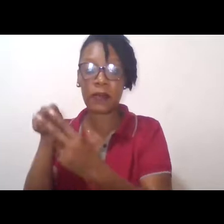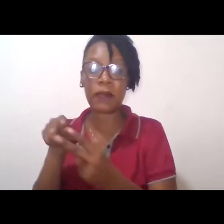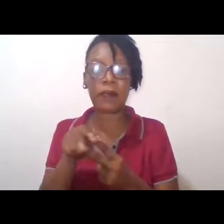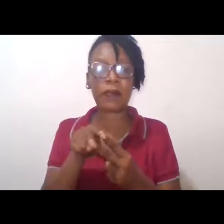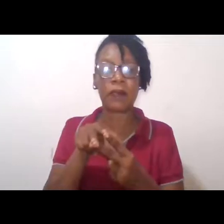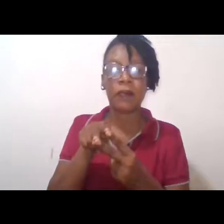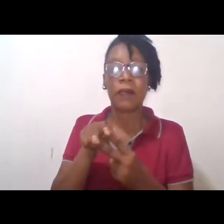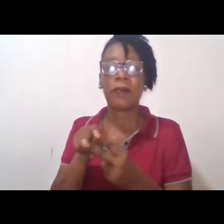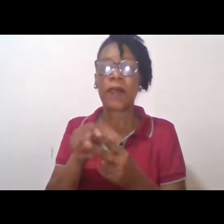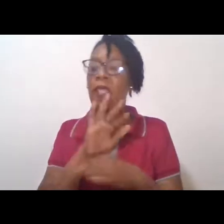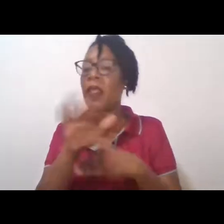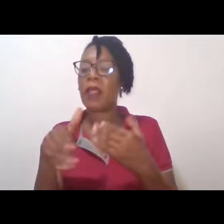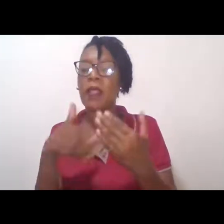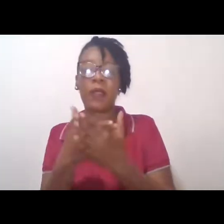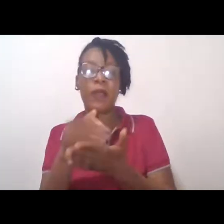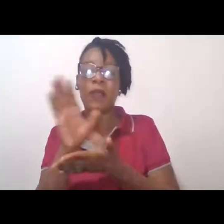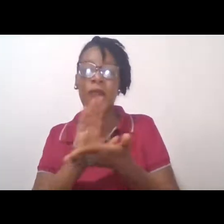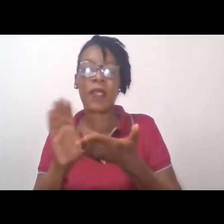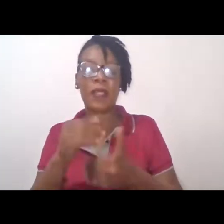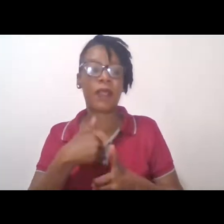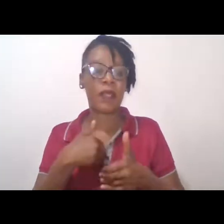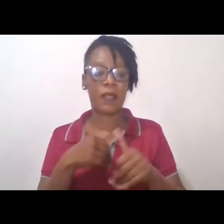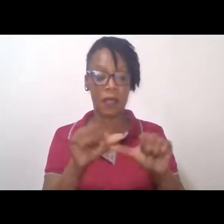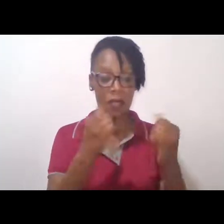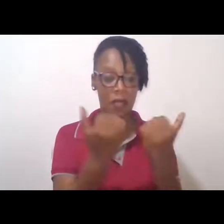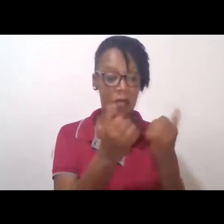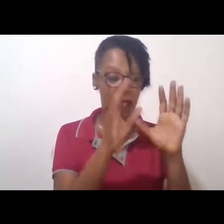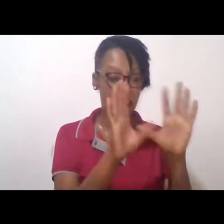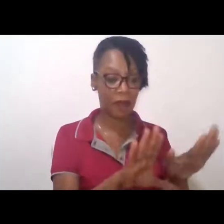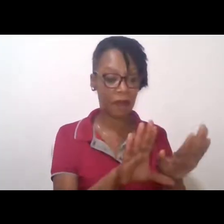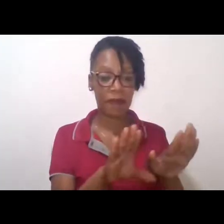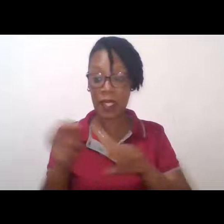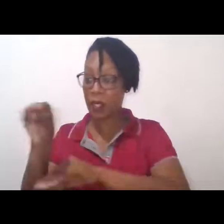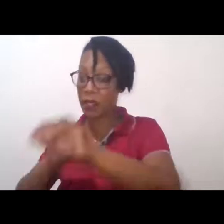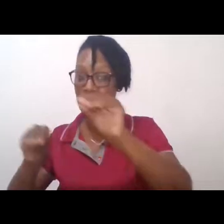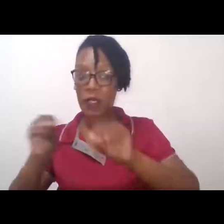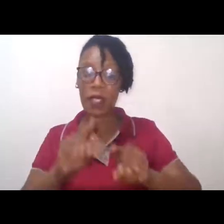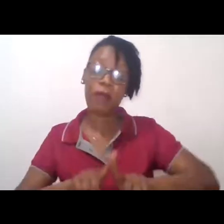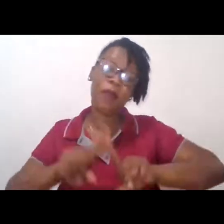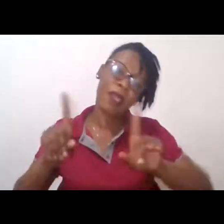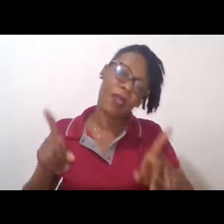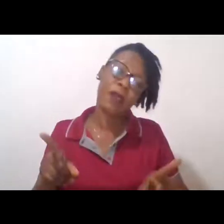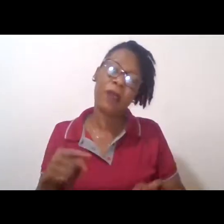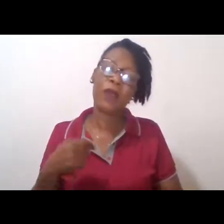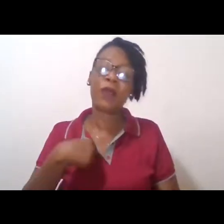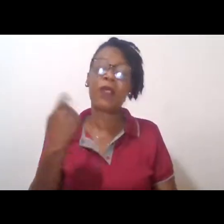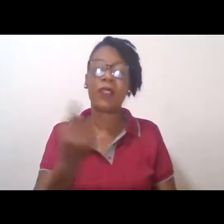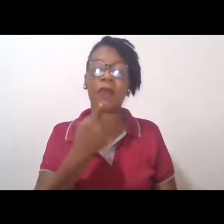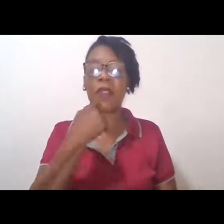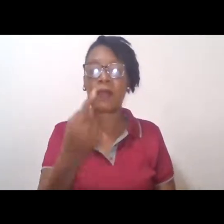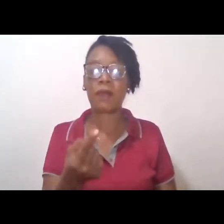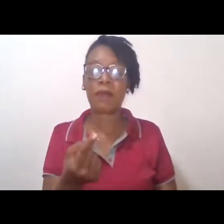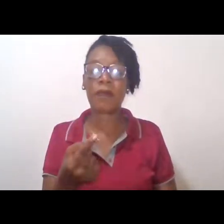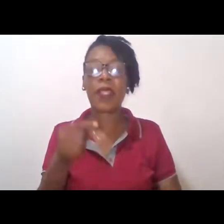que todos los colegios tuvieran un aula y del aula no se moviera, pero siempre les he dicho que es